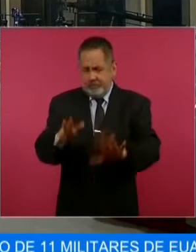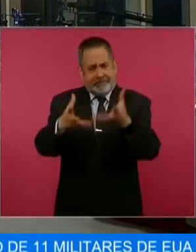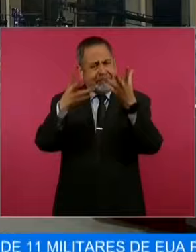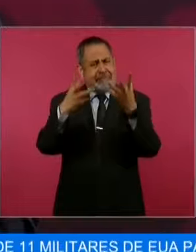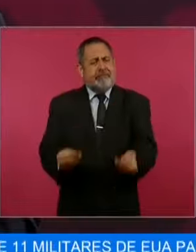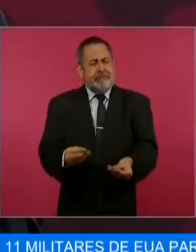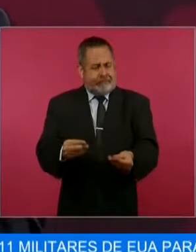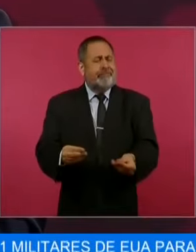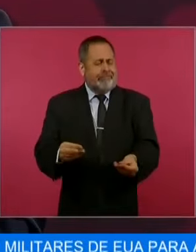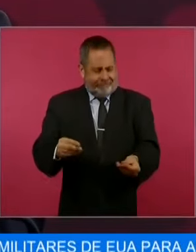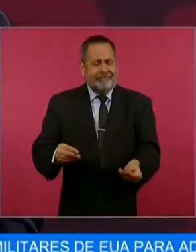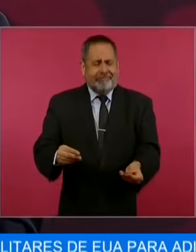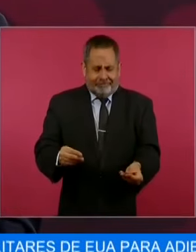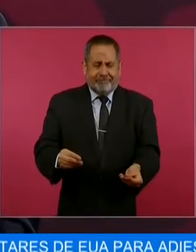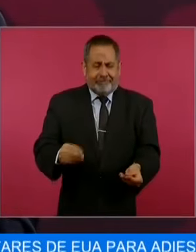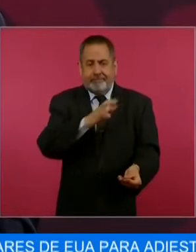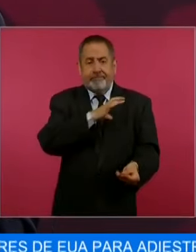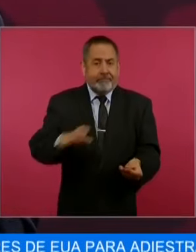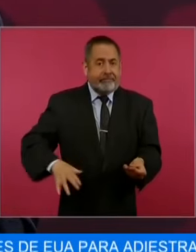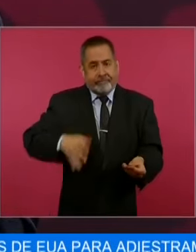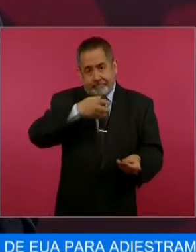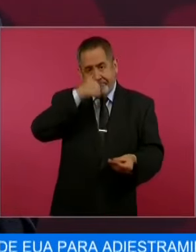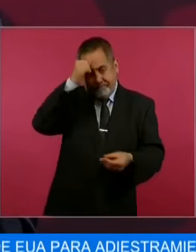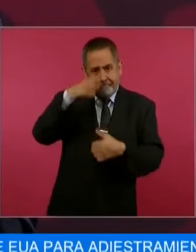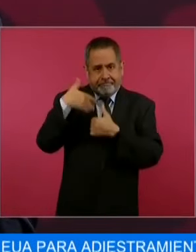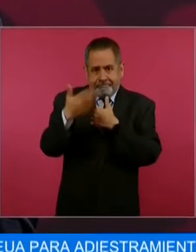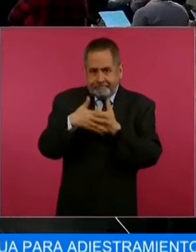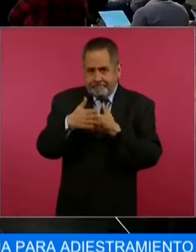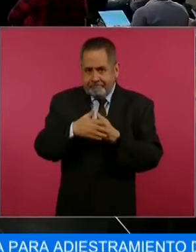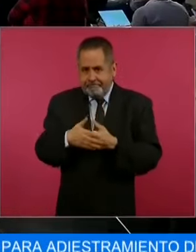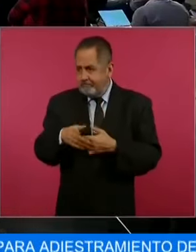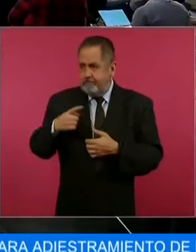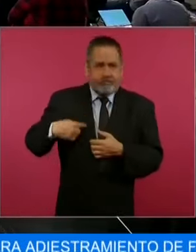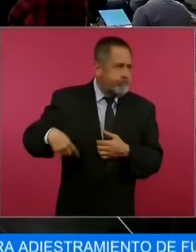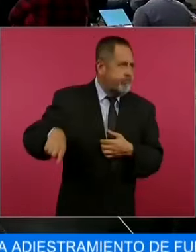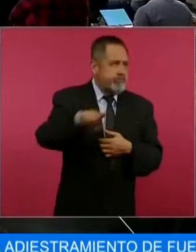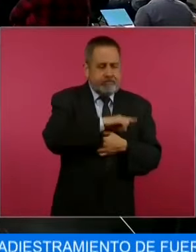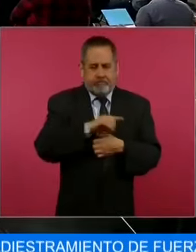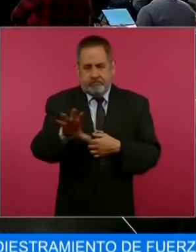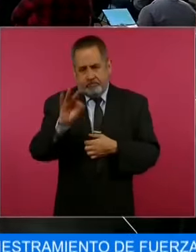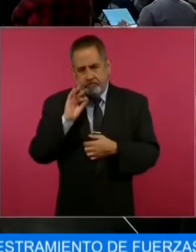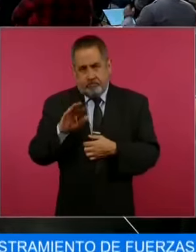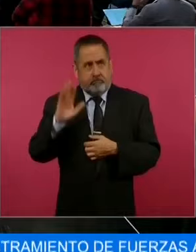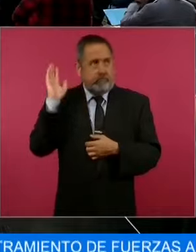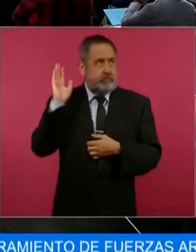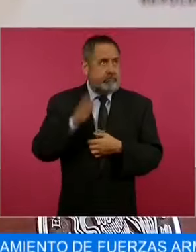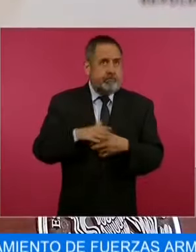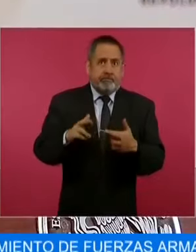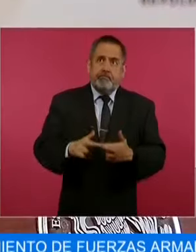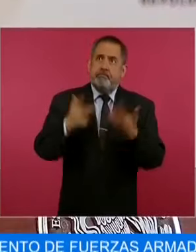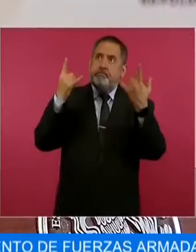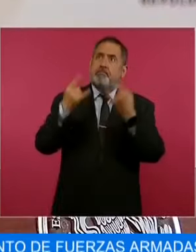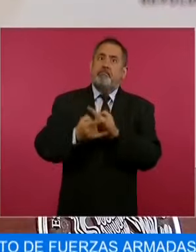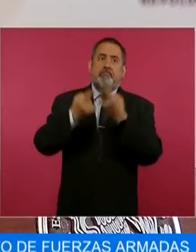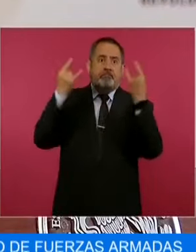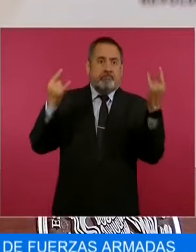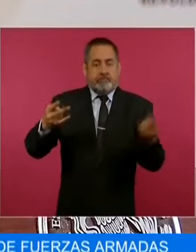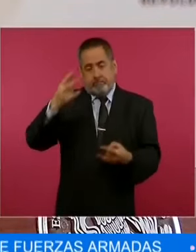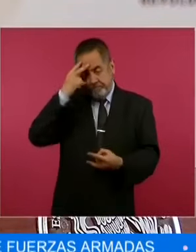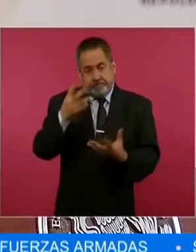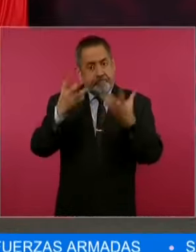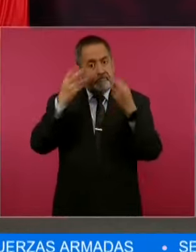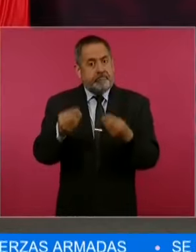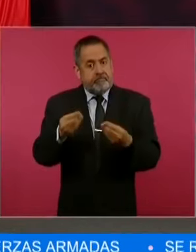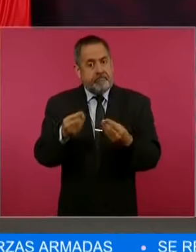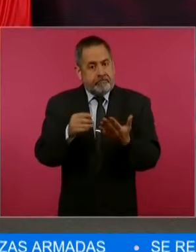elección de miles de candidatos es de las más grandes si no es que la